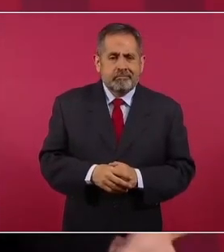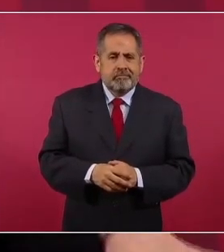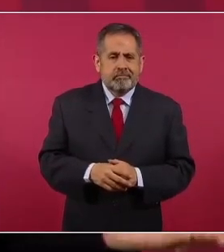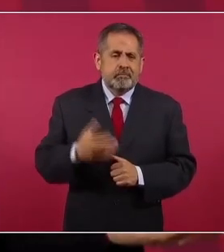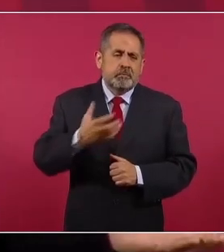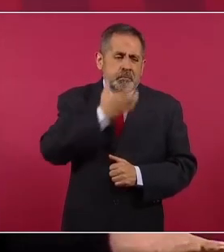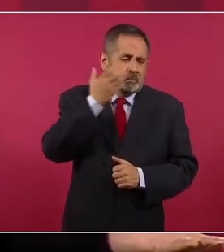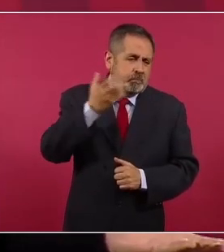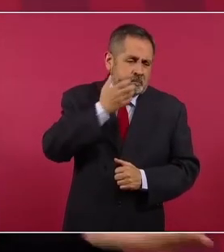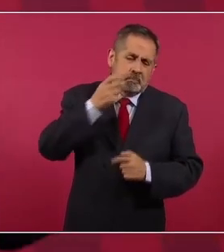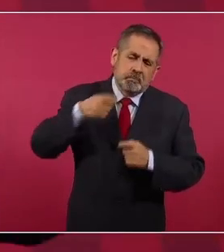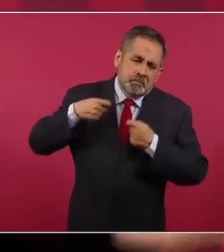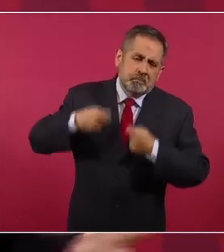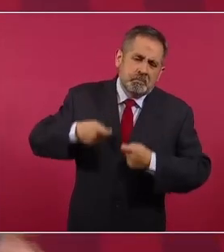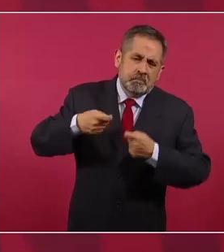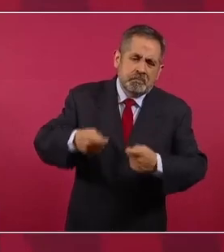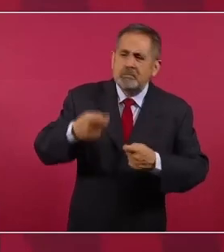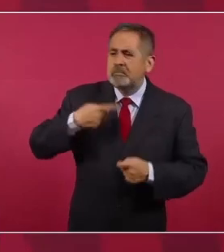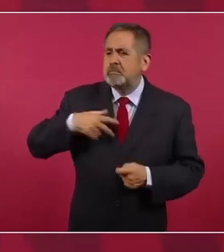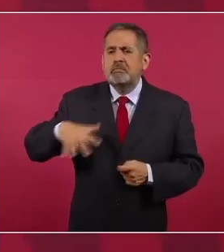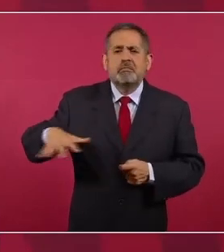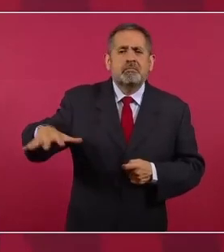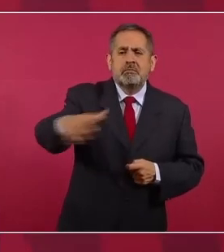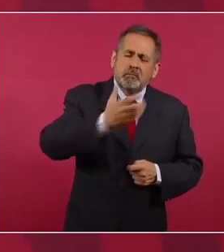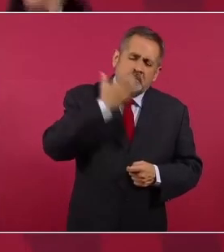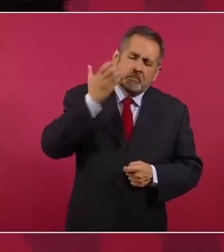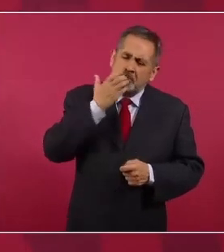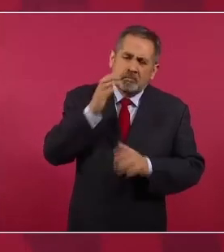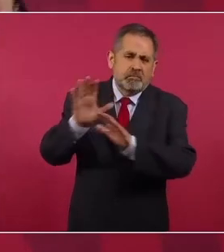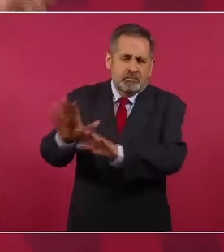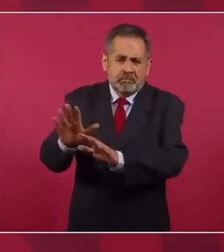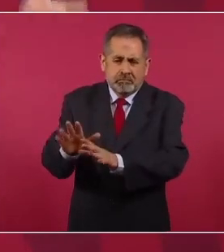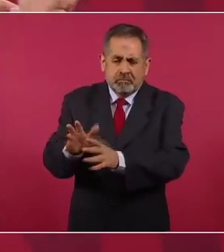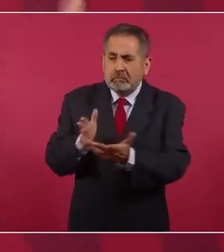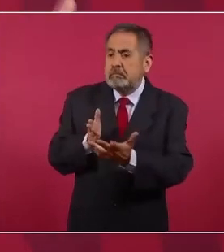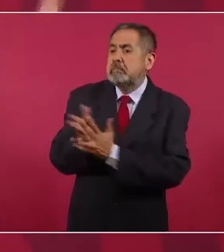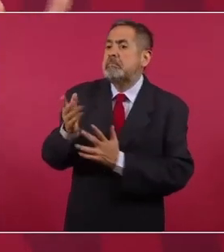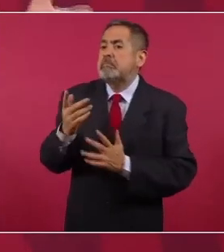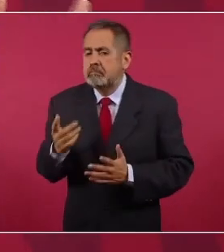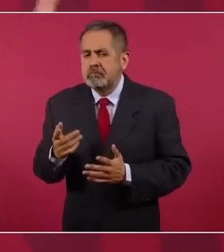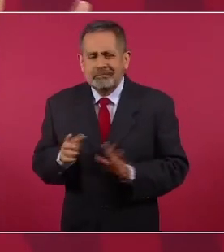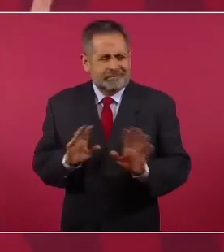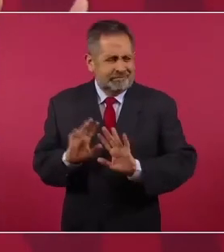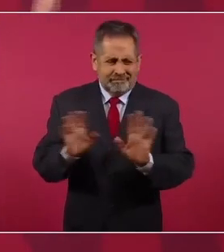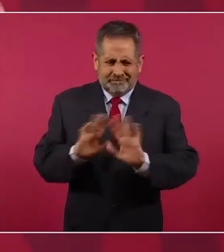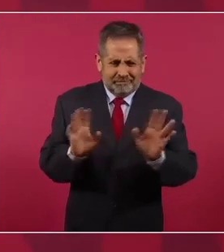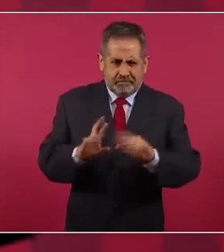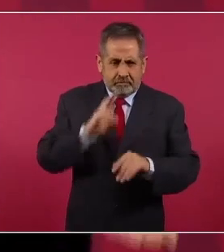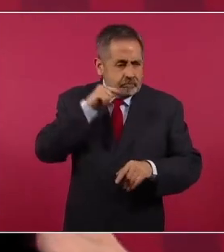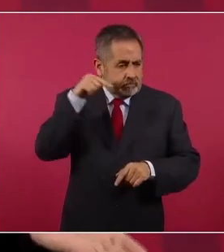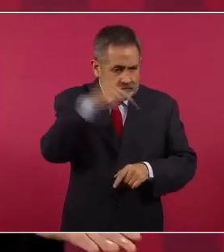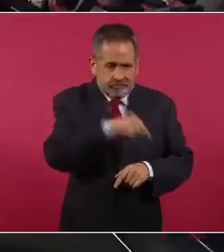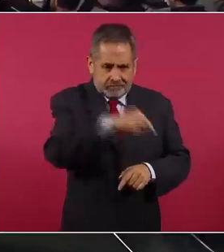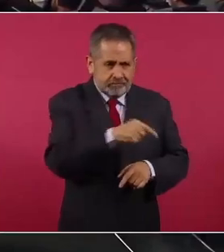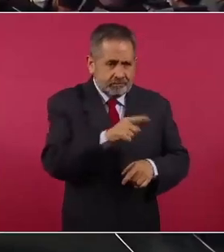las costumbres del pueblo? ¿Por qué no se meten en esto que estamos